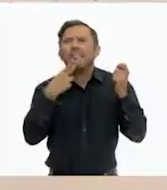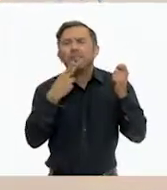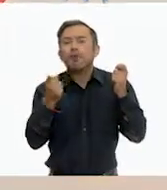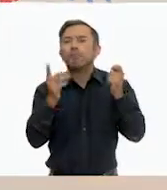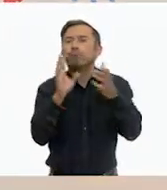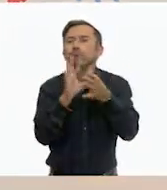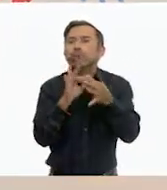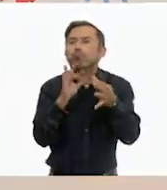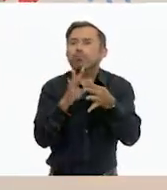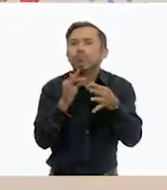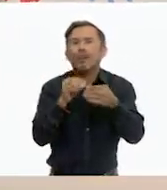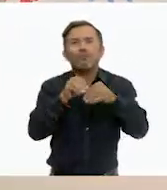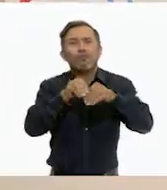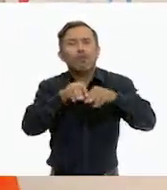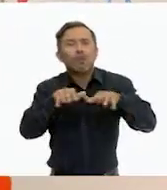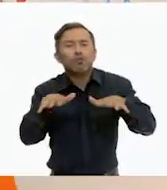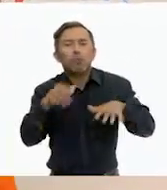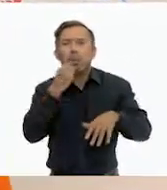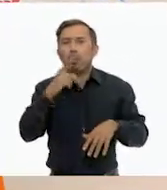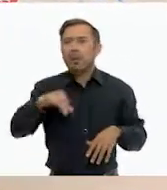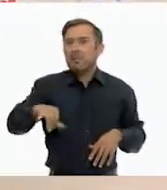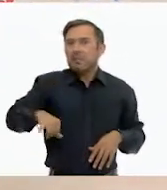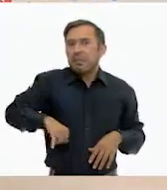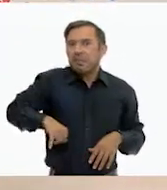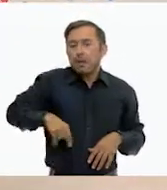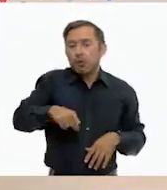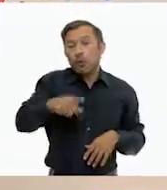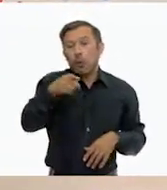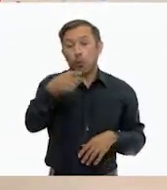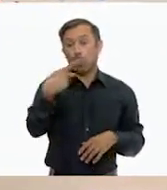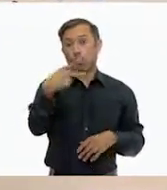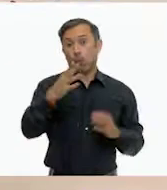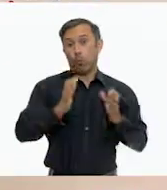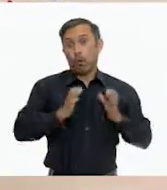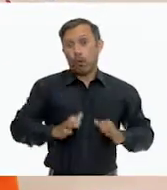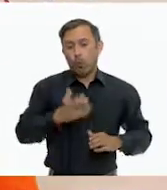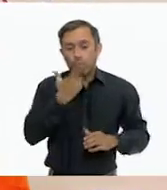datos interesantes para el cuidado de tu cuerpo.